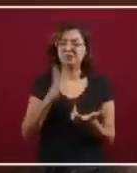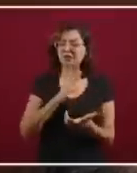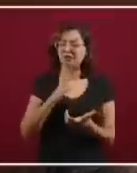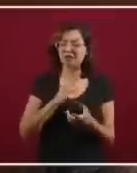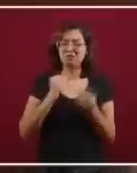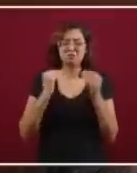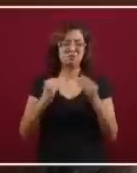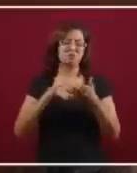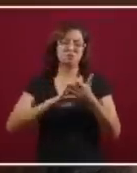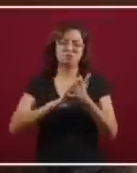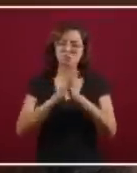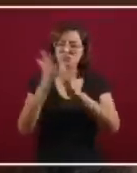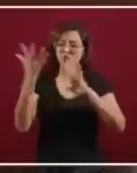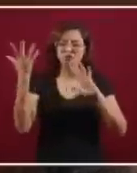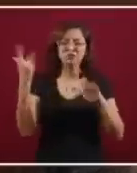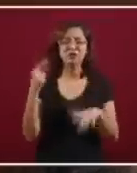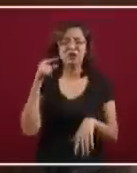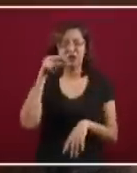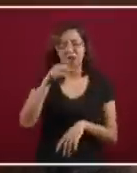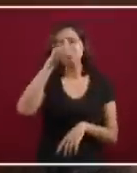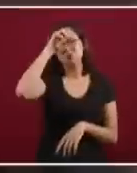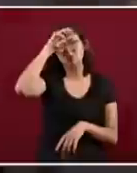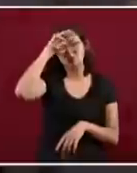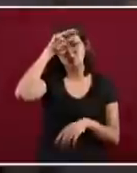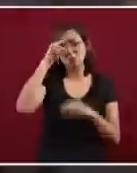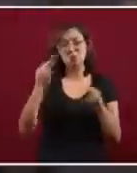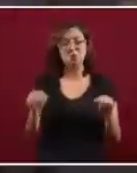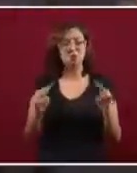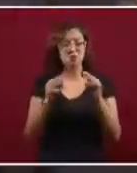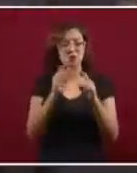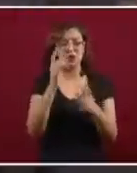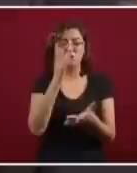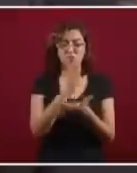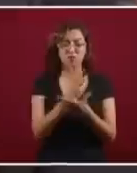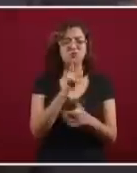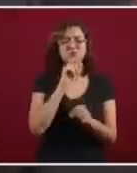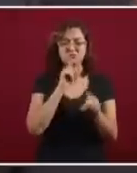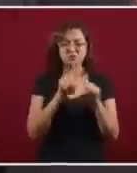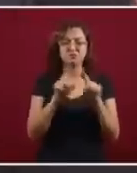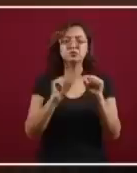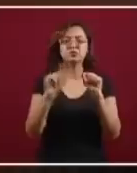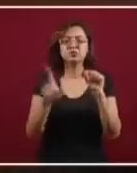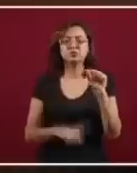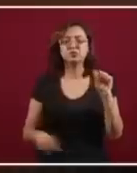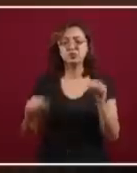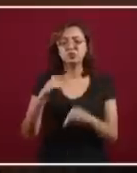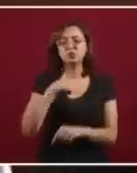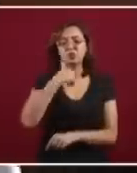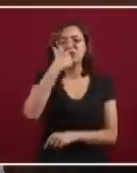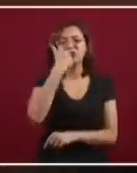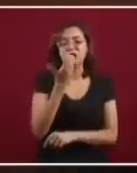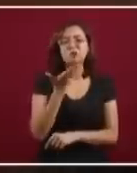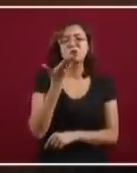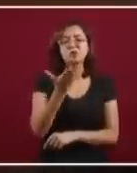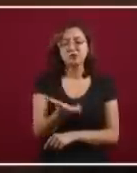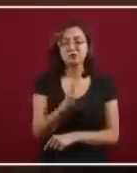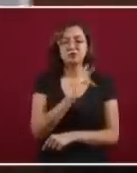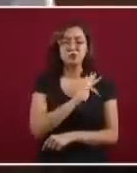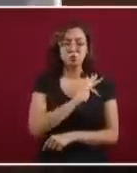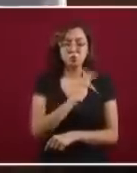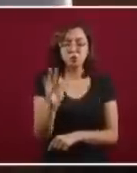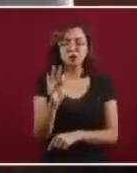y no nada más en esta mina sino a nivel nacional entonces yo sí le pediría si pudieran